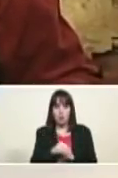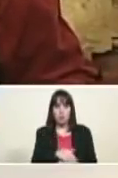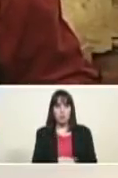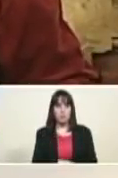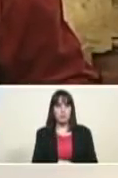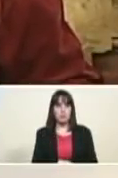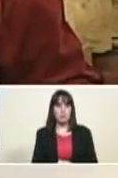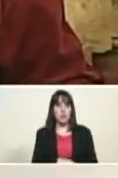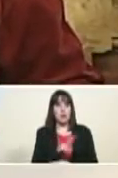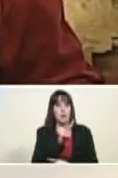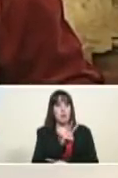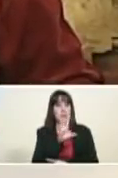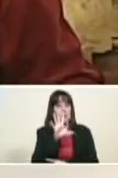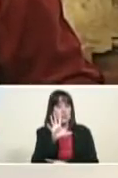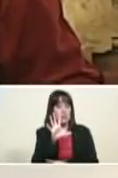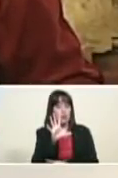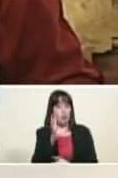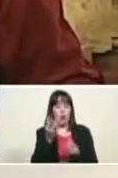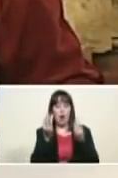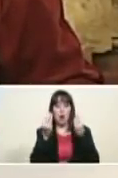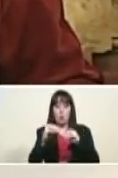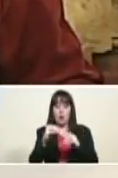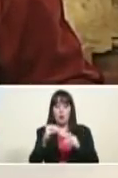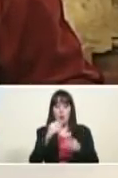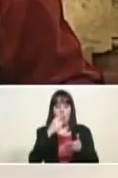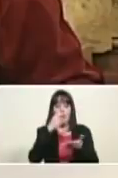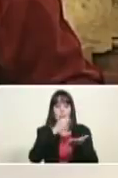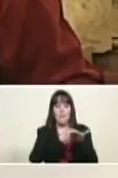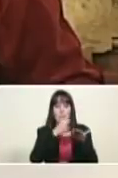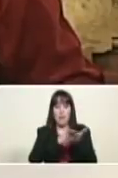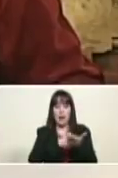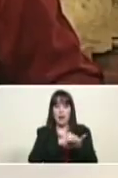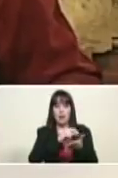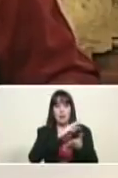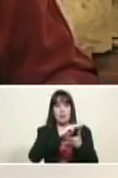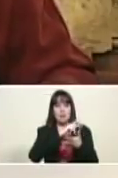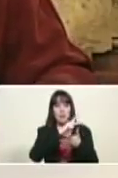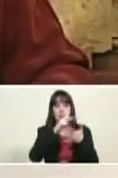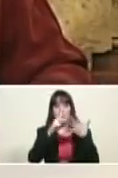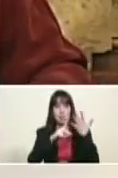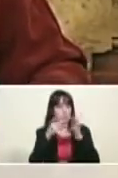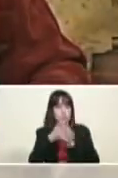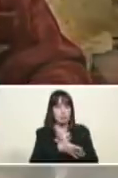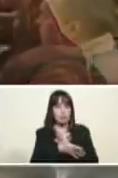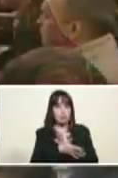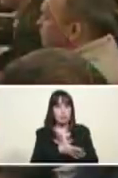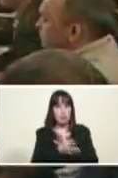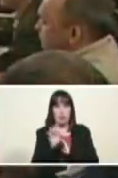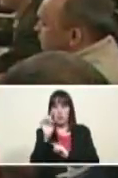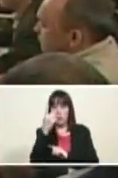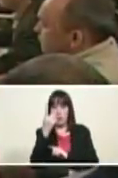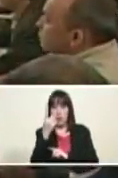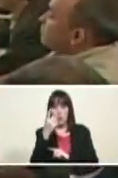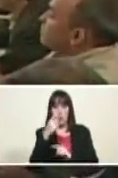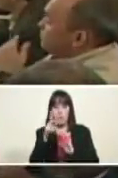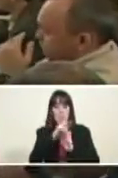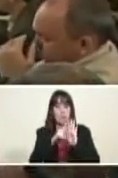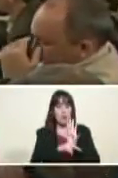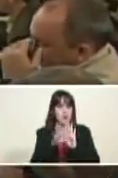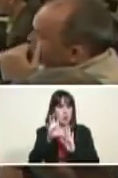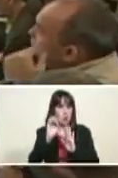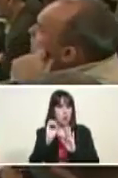Hemos acordado 25 precios. En la cesta fundamental son los primeros precios, vamos al plan 50 y vamos más